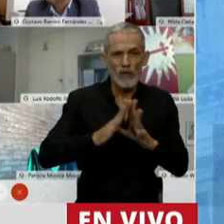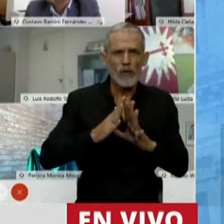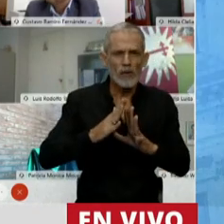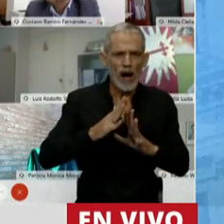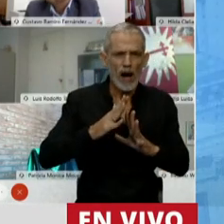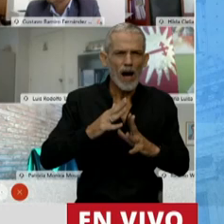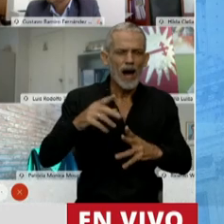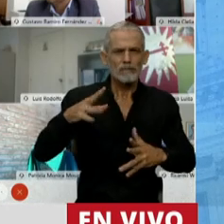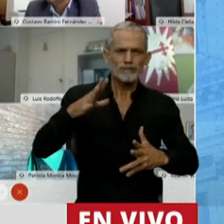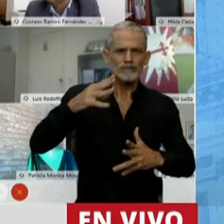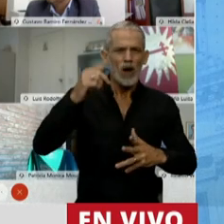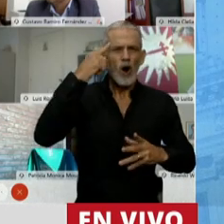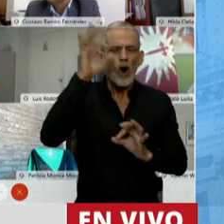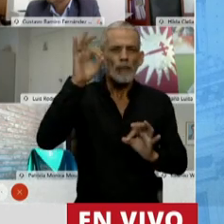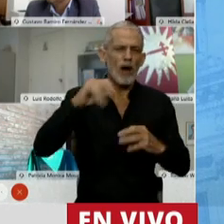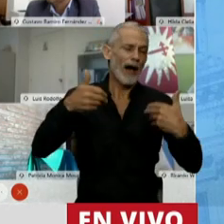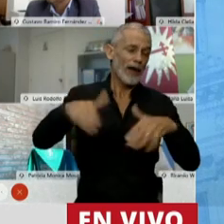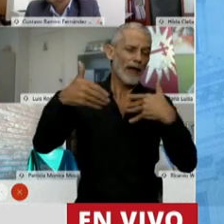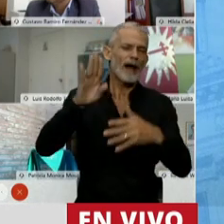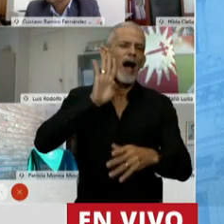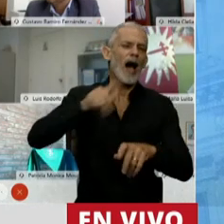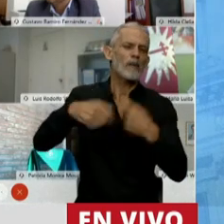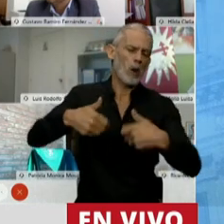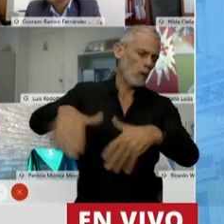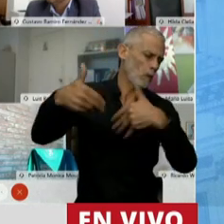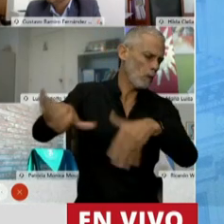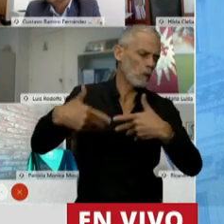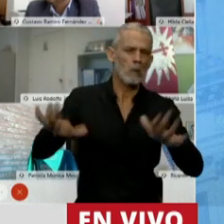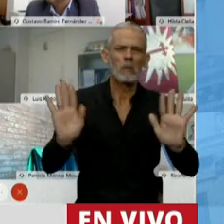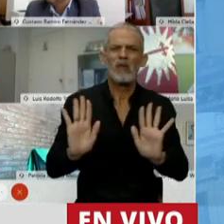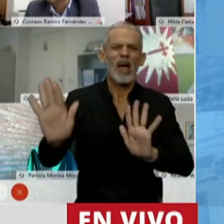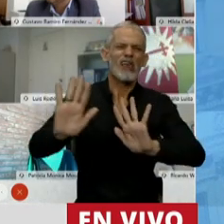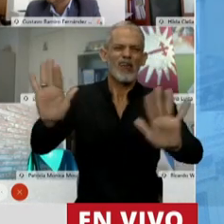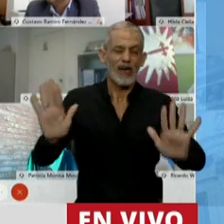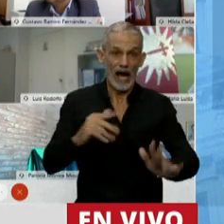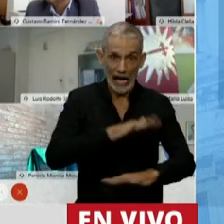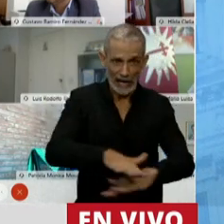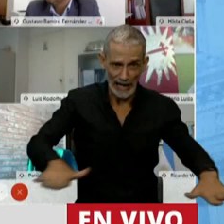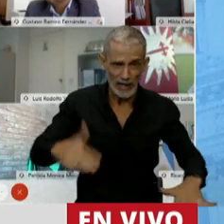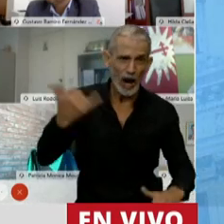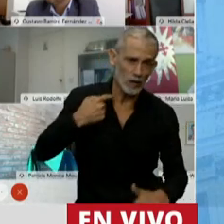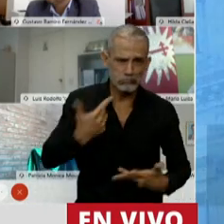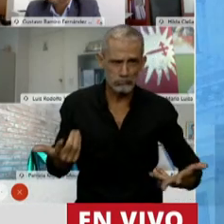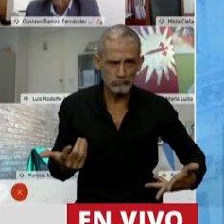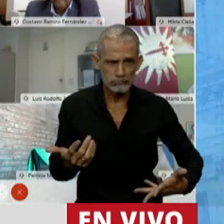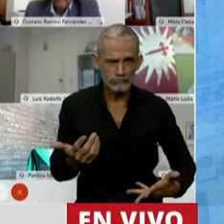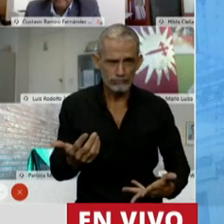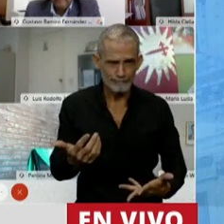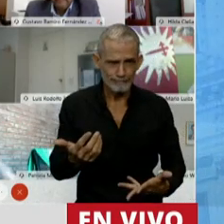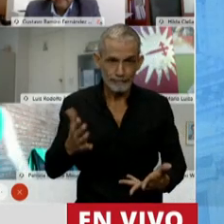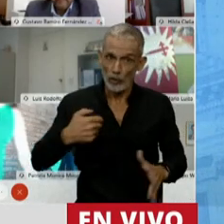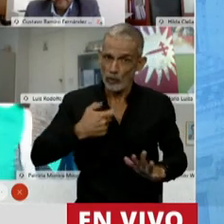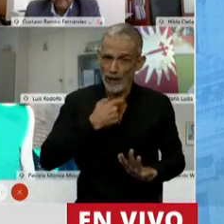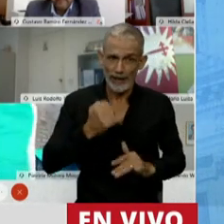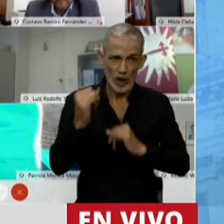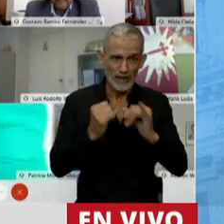muchas veces dejar que sucedan las violaciones y los abusos que suceden en nuestro país y de las cuales tantas niñas son víctimas. Por eso hoy, también quería